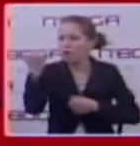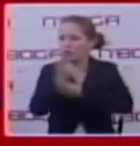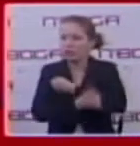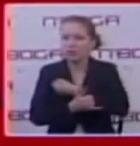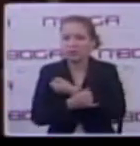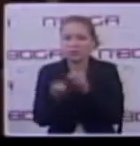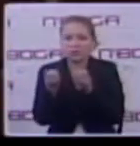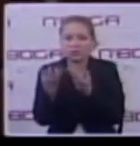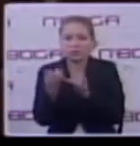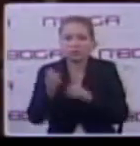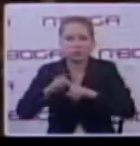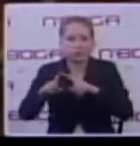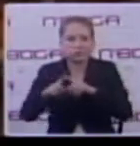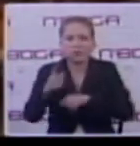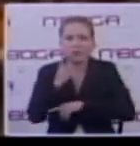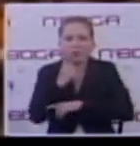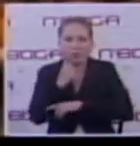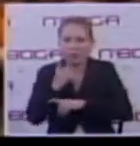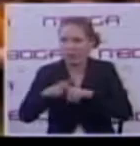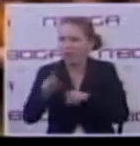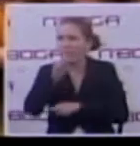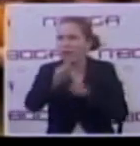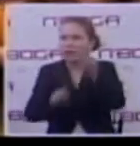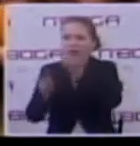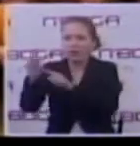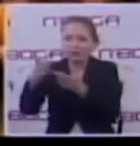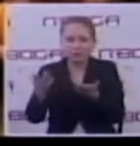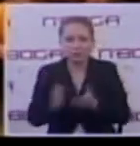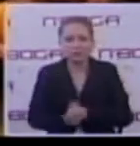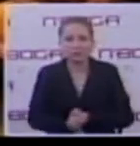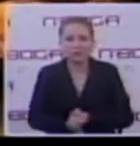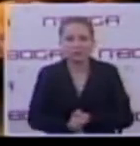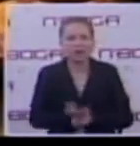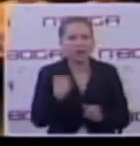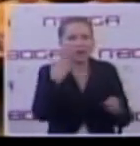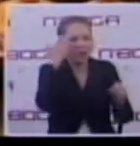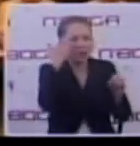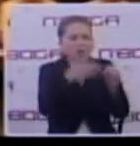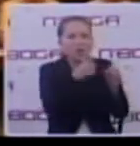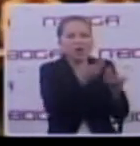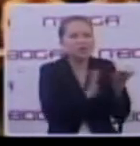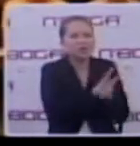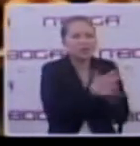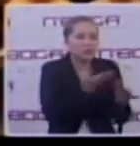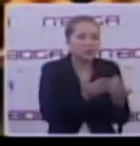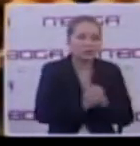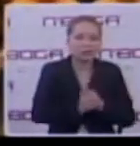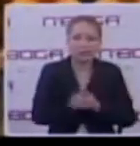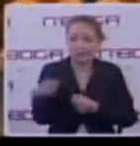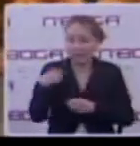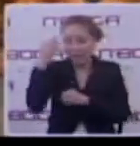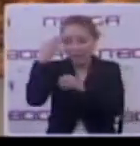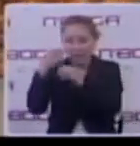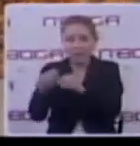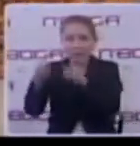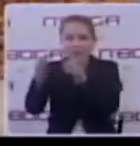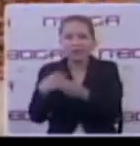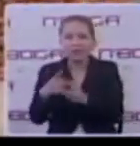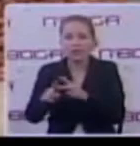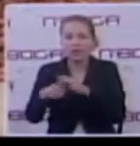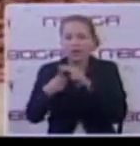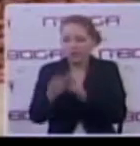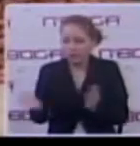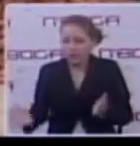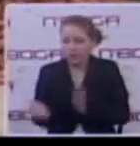que hay montones de chocolaterías. Entonces, ¿cuál sería el objetivo principal de esta escuela? El objetivo de esta escuela es justamente fomentar la